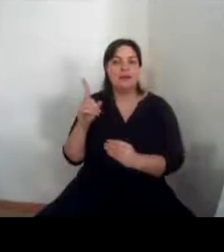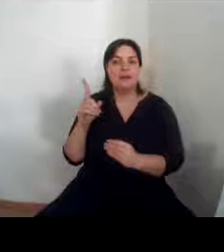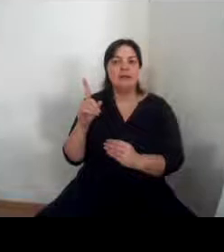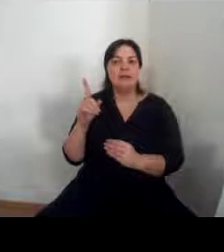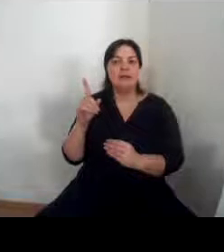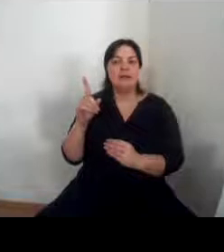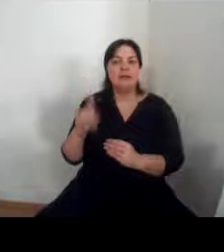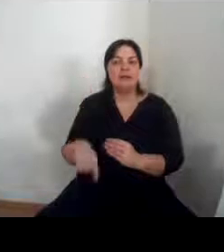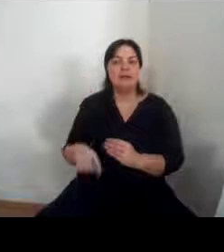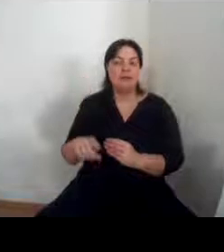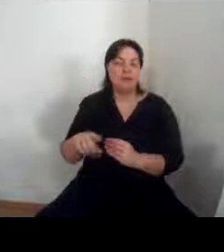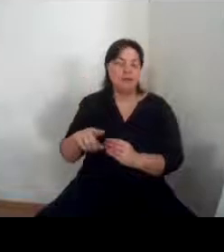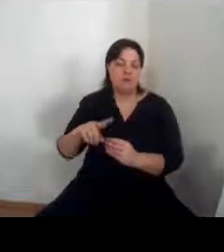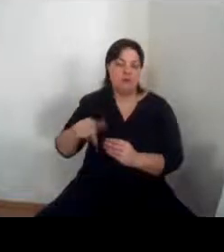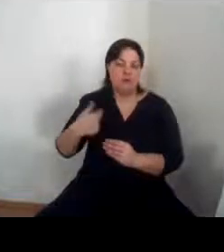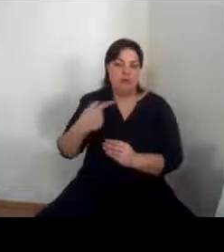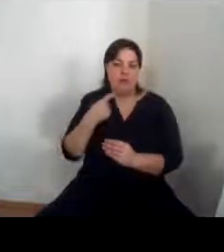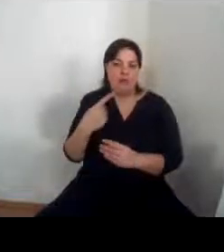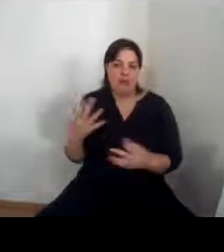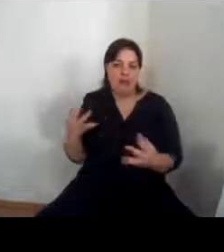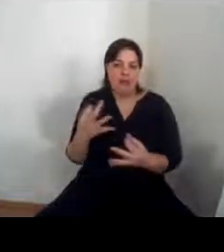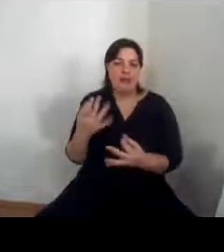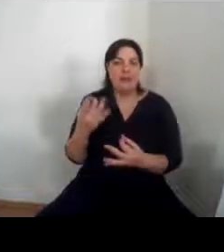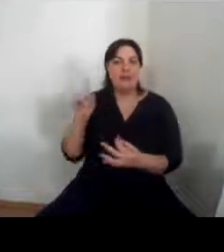de reseñarlo, sino también